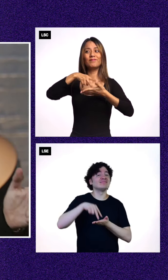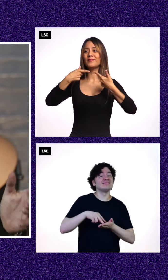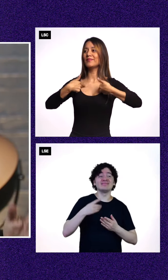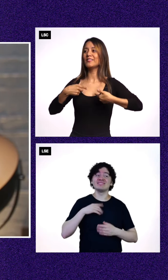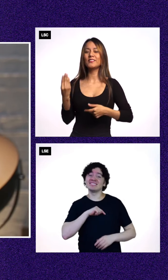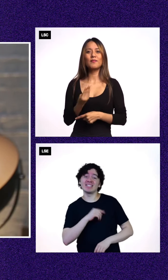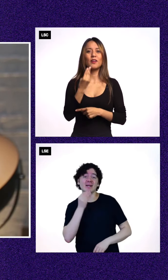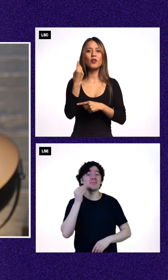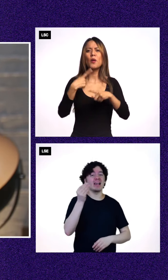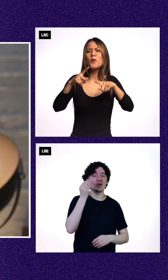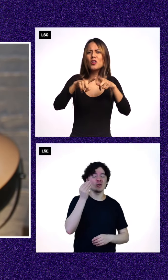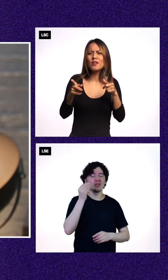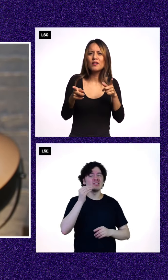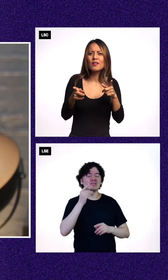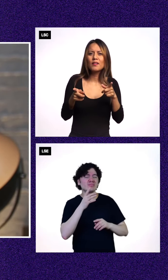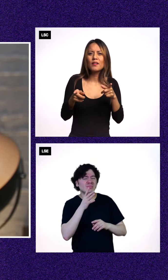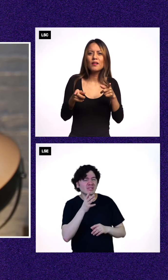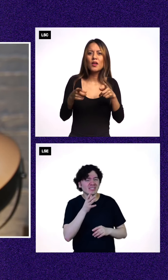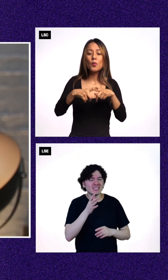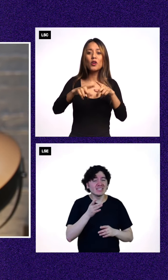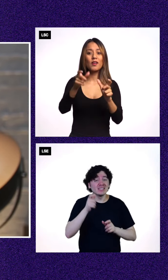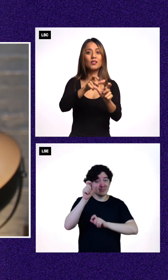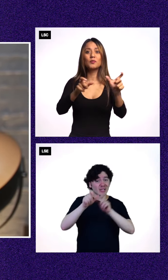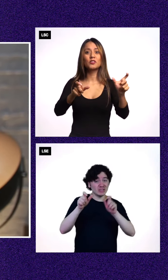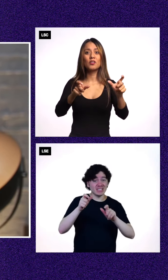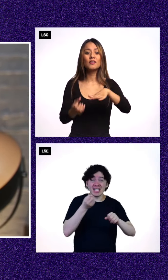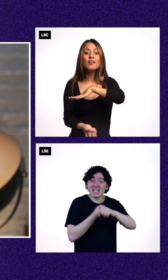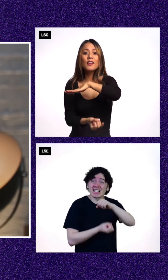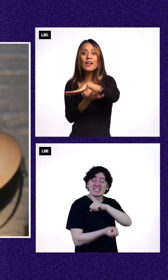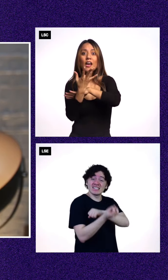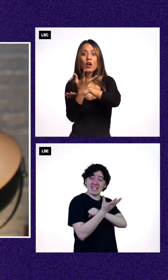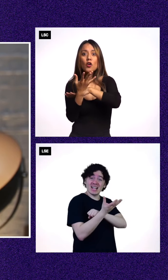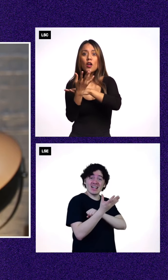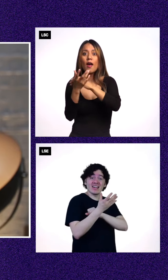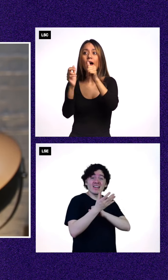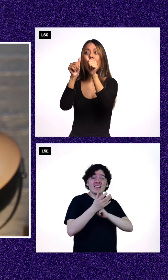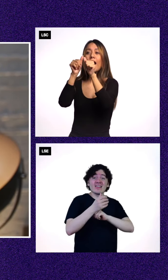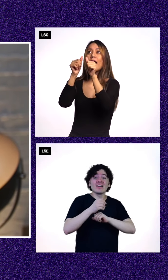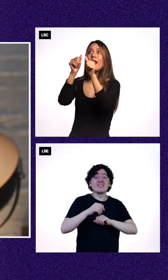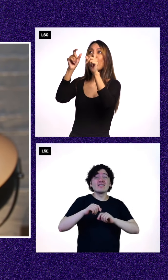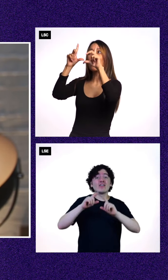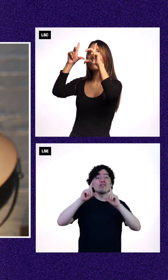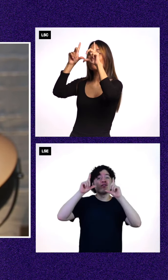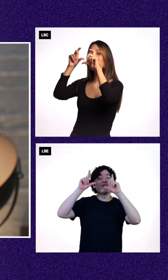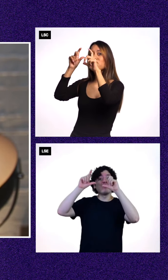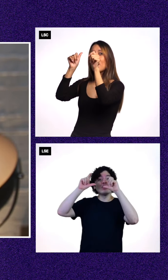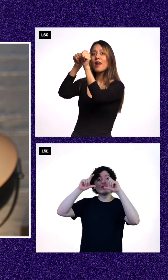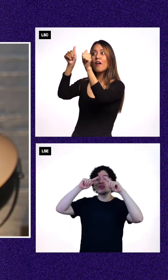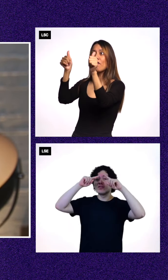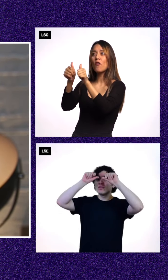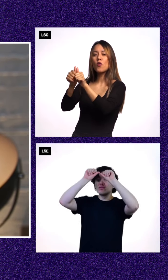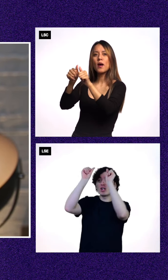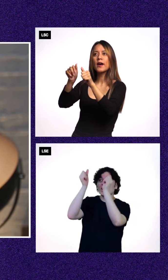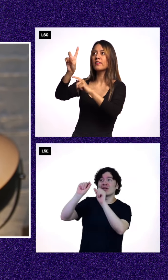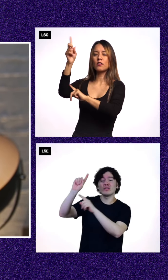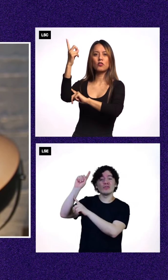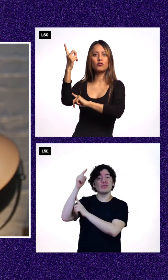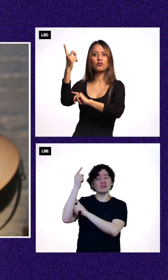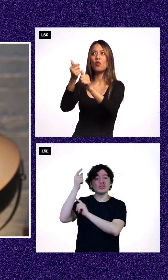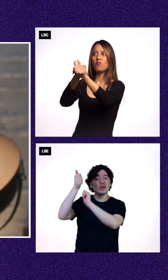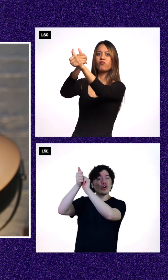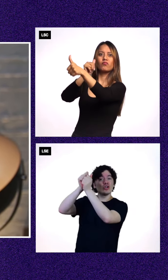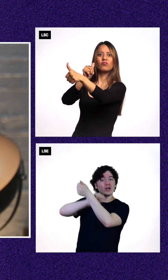simple. Porque las personas fueron creadas a imagen y semejanza de Dios. Tú fuiste creado a imagen y semejanza de Dios.